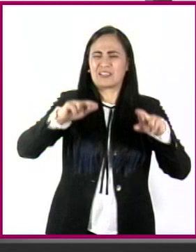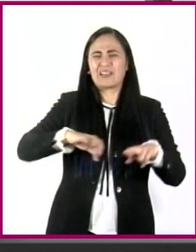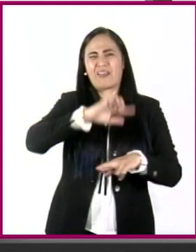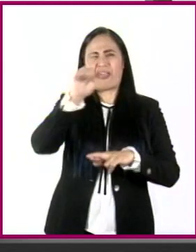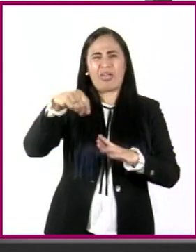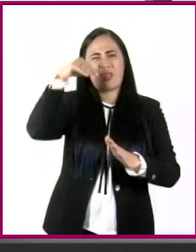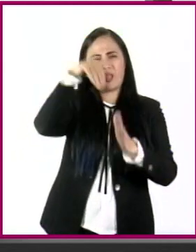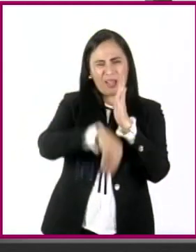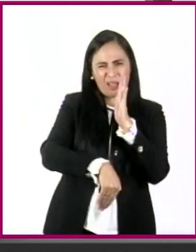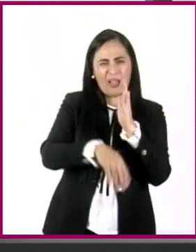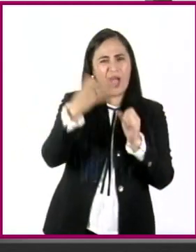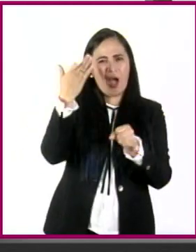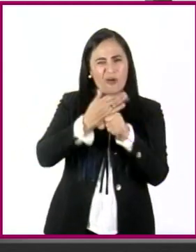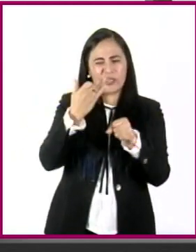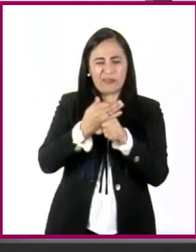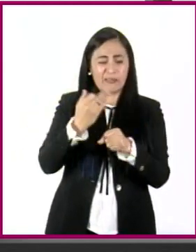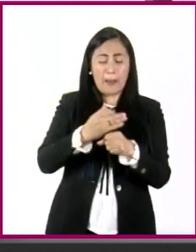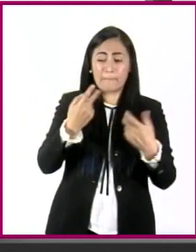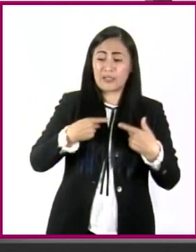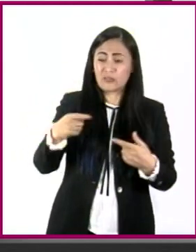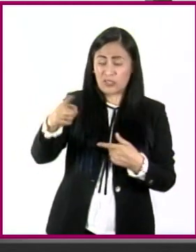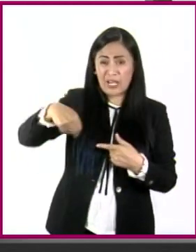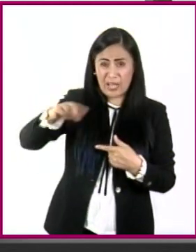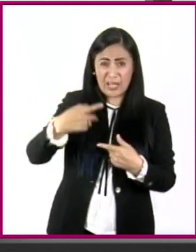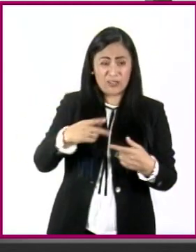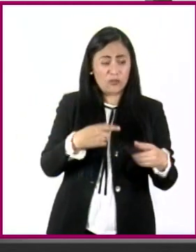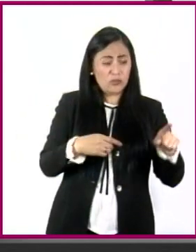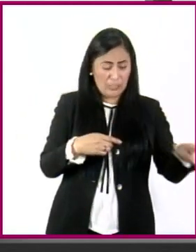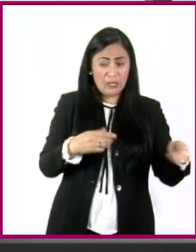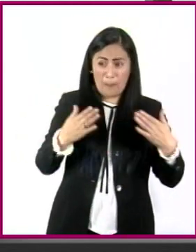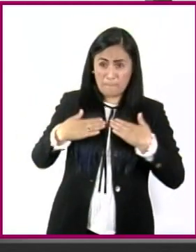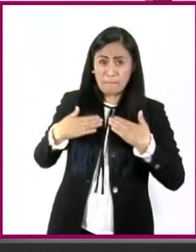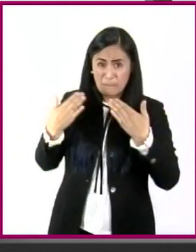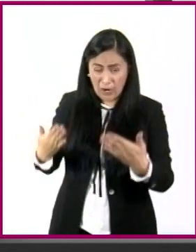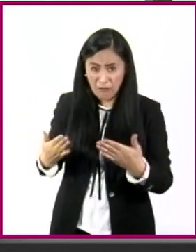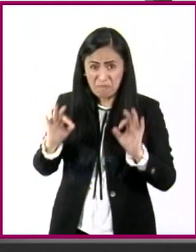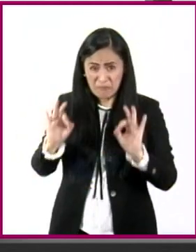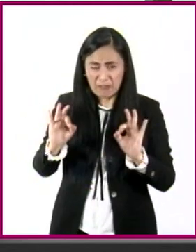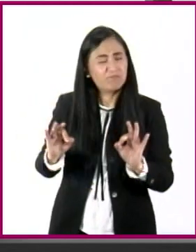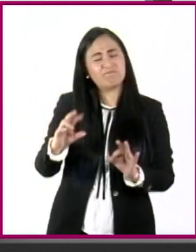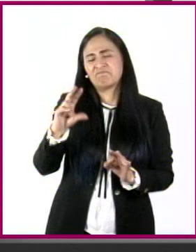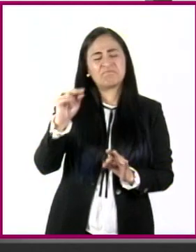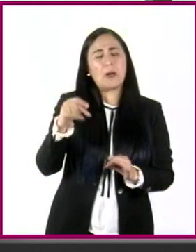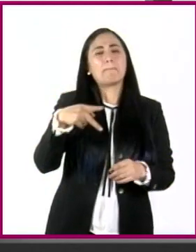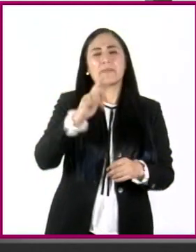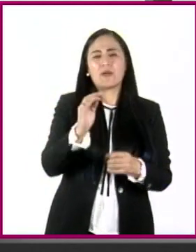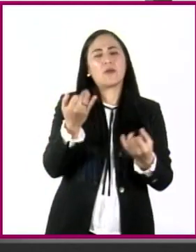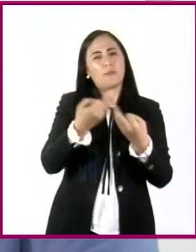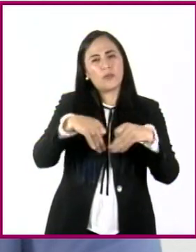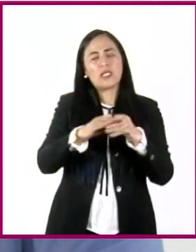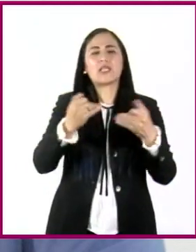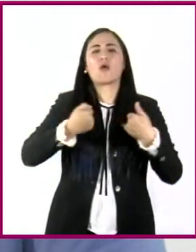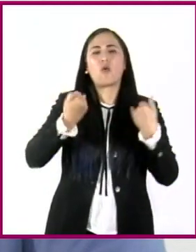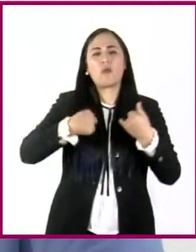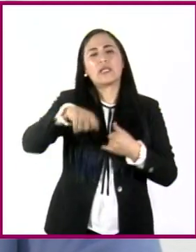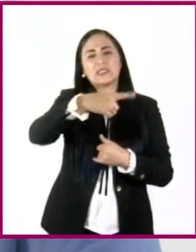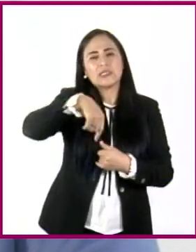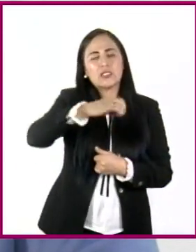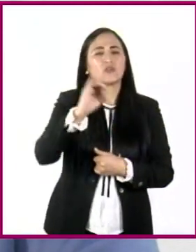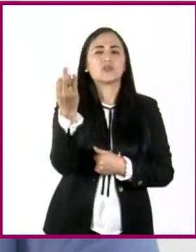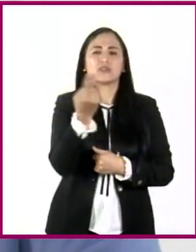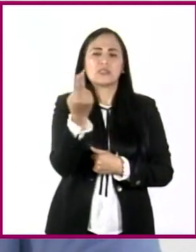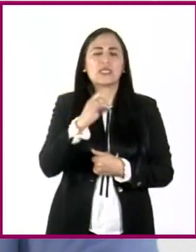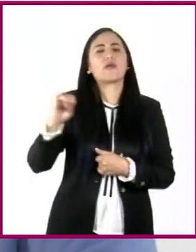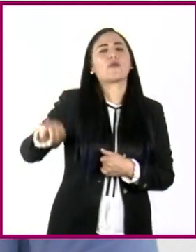se encuentra en una etapa de descontento hacia la política, es necesario que la juventud se involucre más en la vida política nacional. Como señala